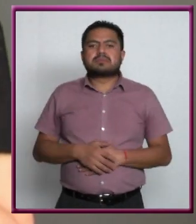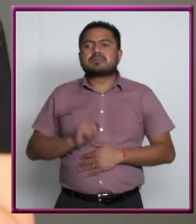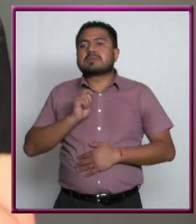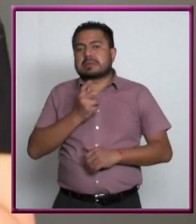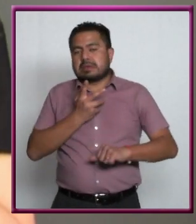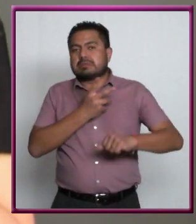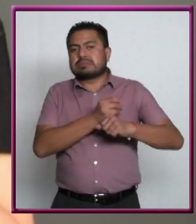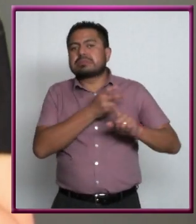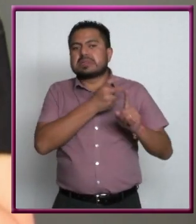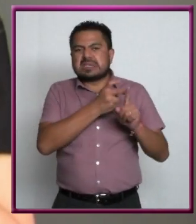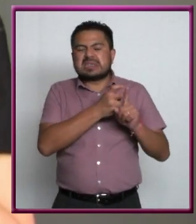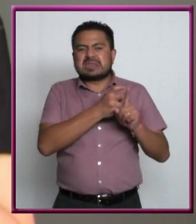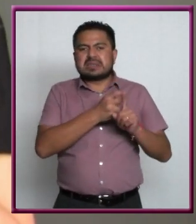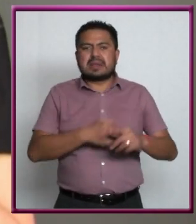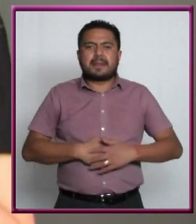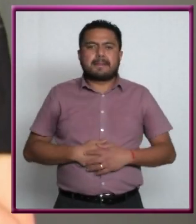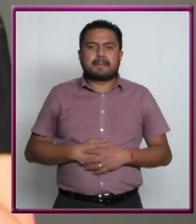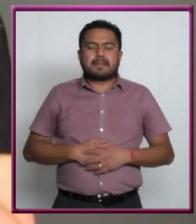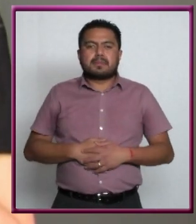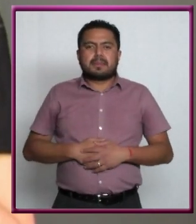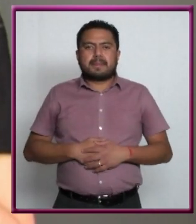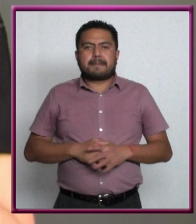caso. Esta adición